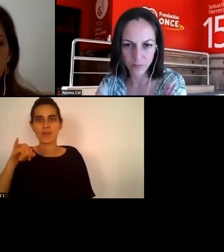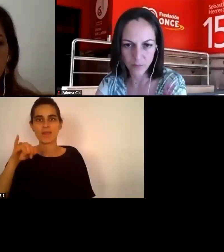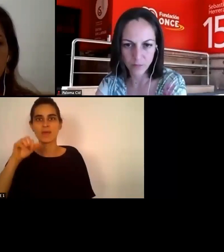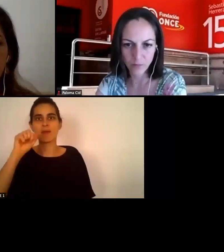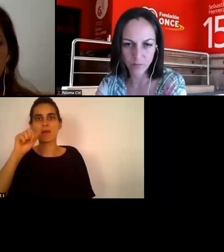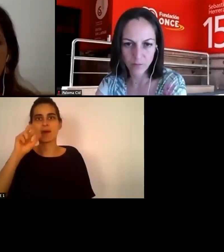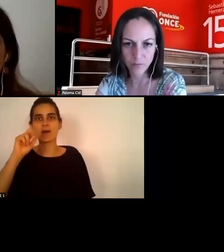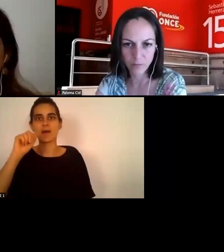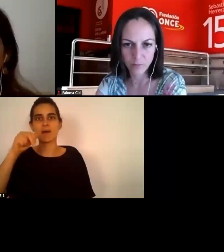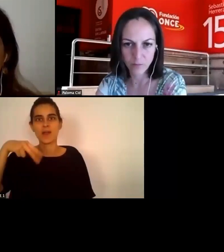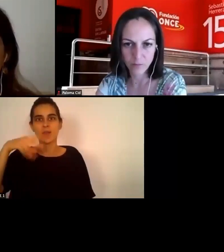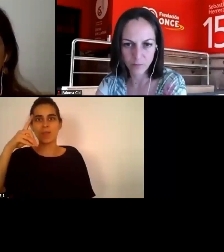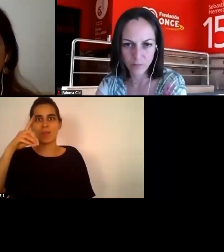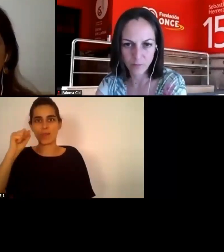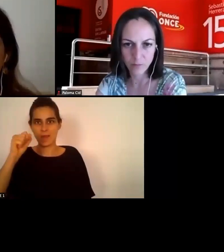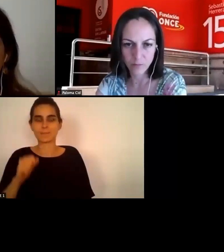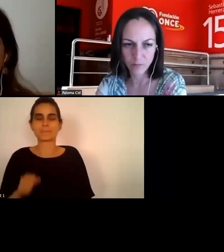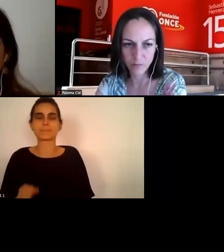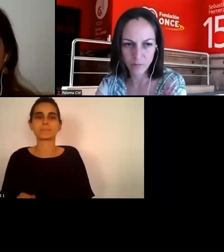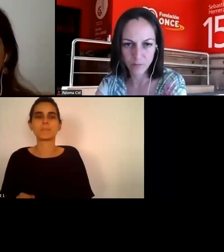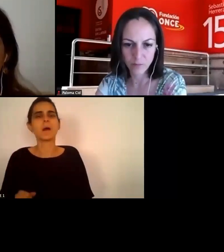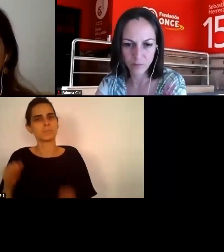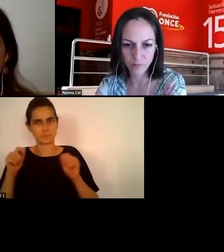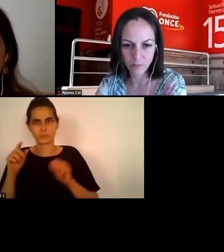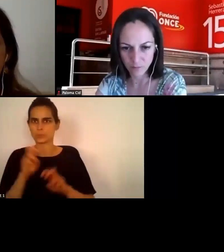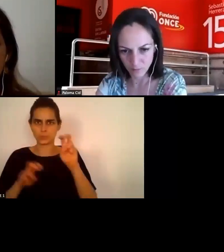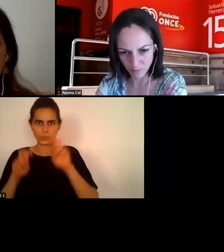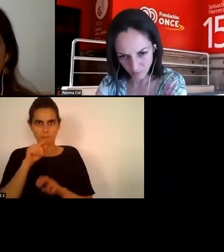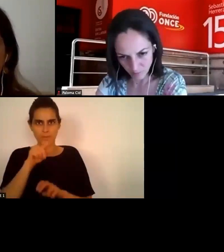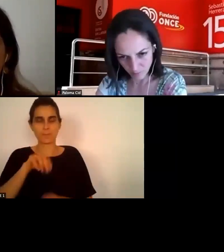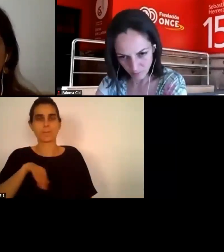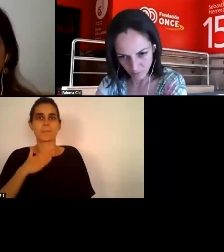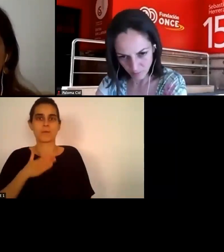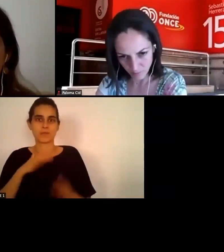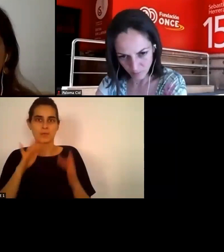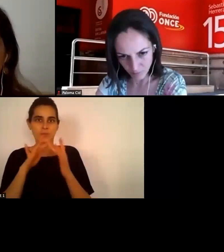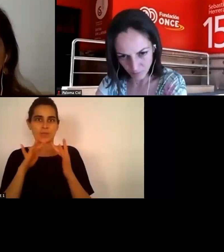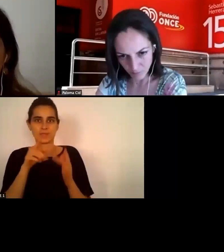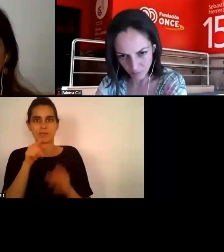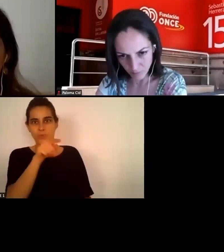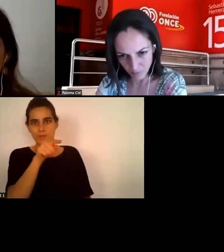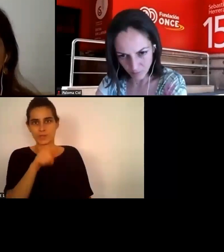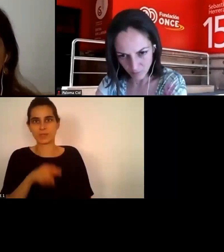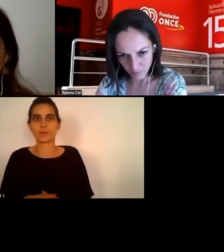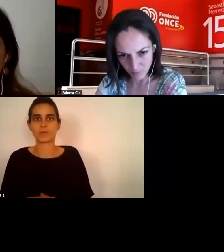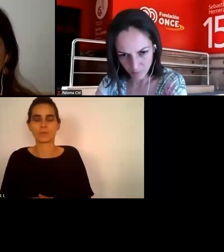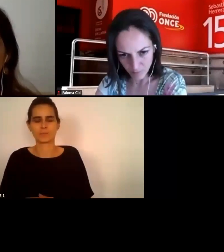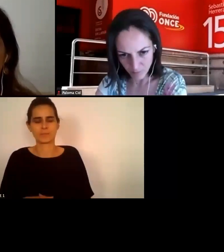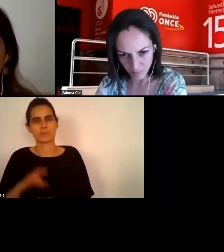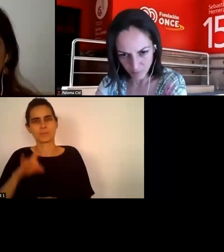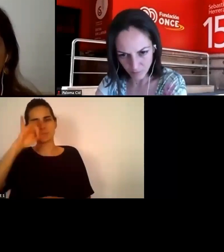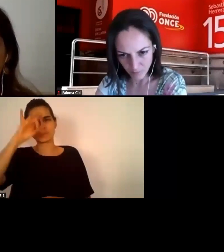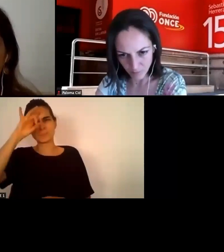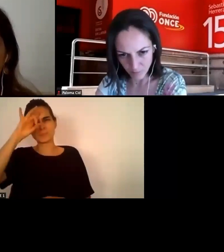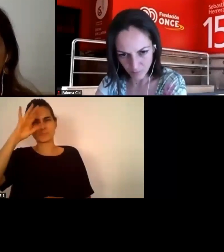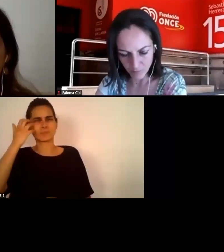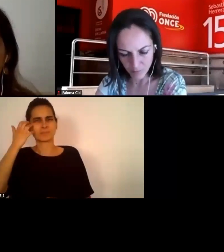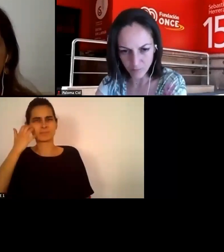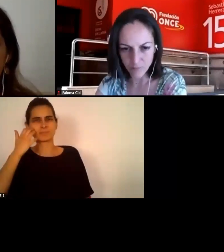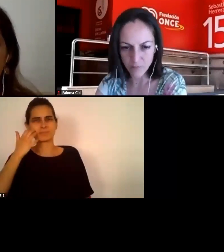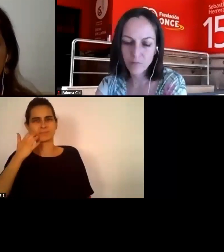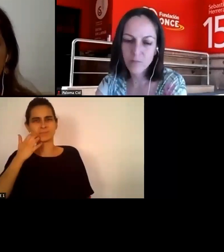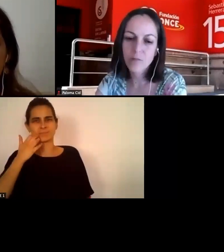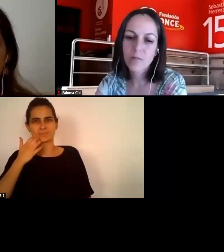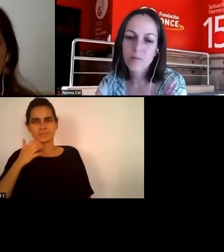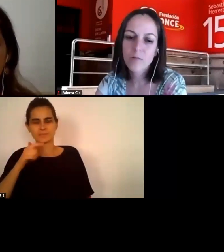Bueno, pues te buscaremos, Sara, y mañana contactaré contigo porque ya digo que me sorprende que no haya recibido en el tiempo